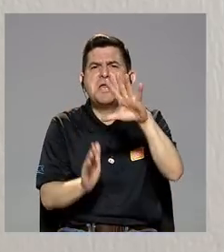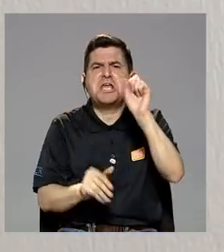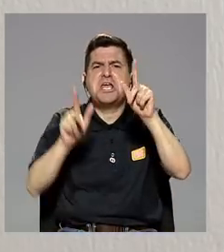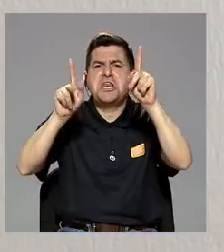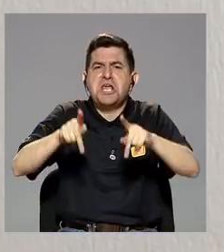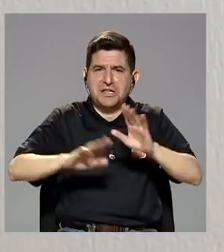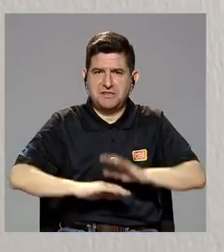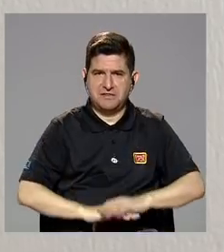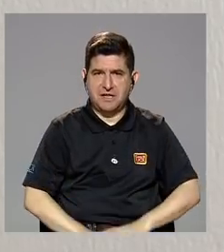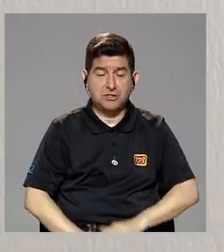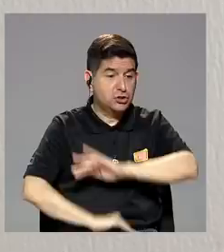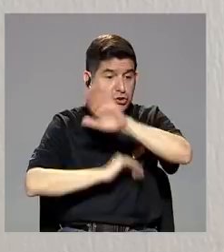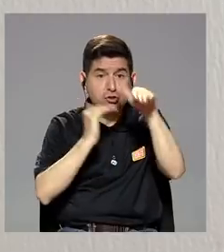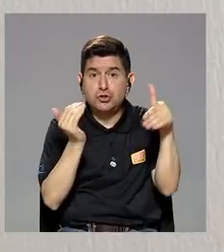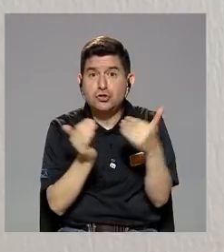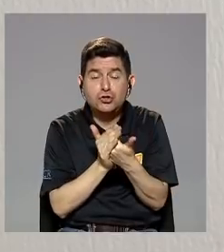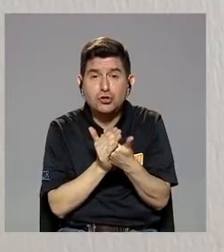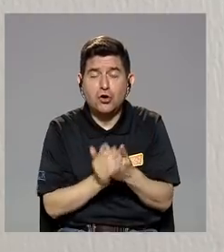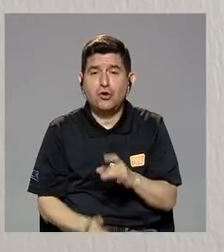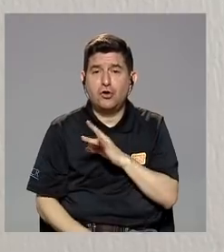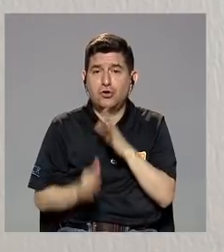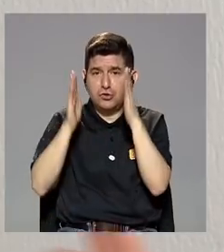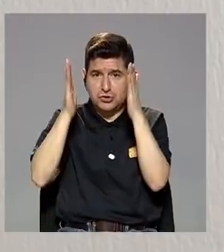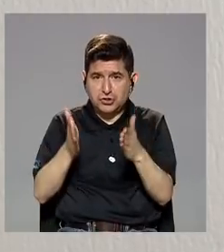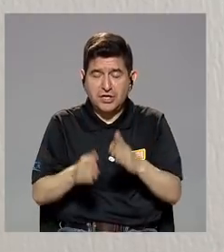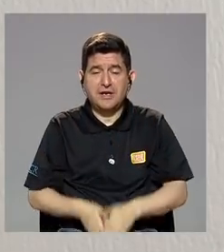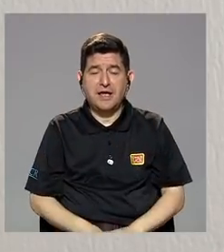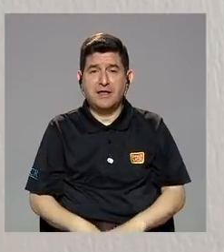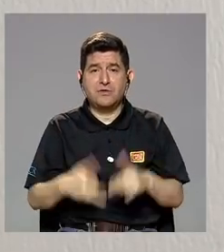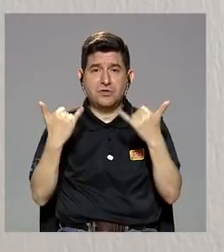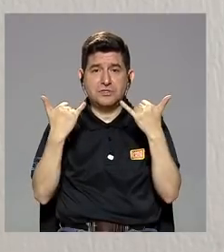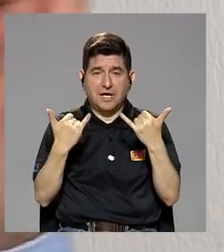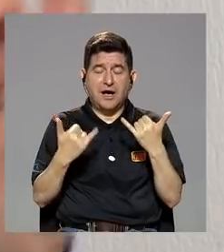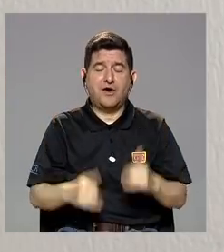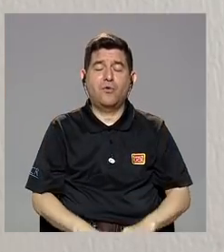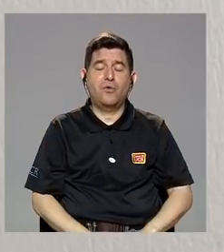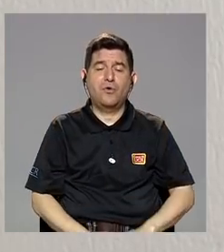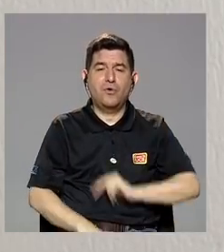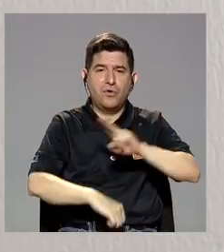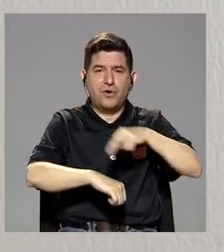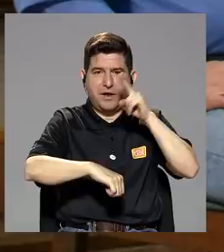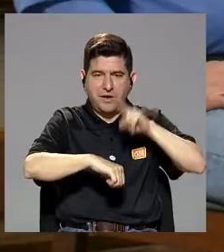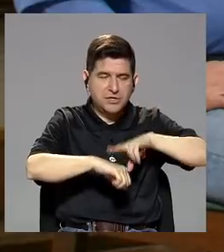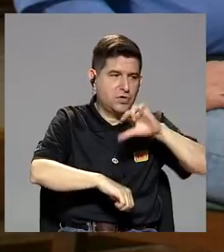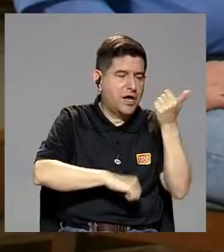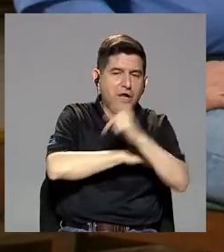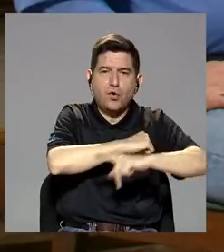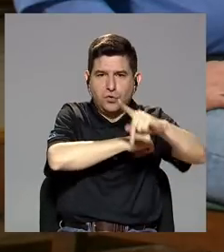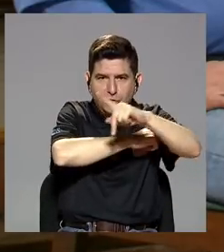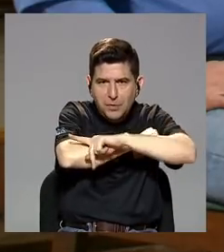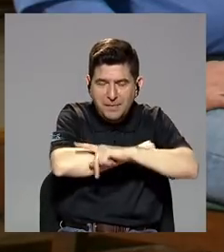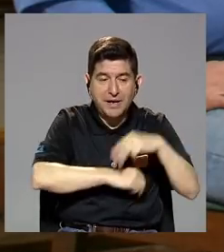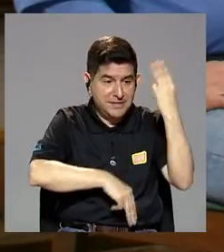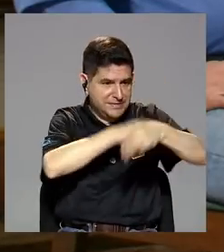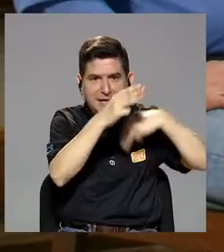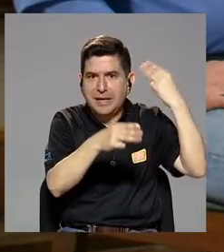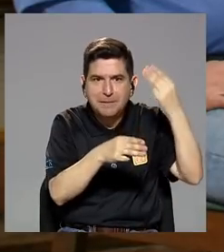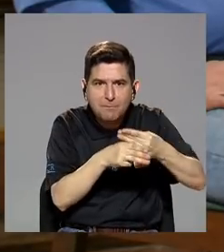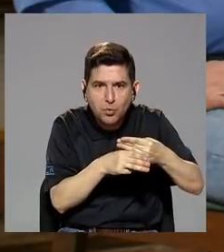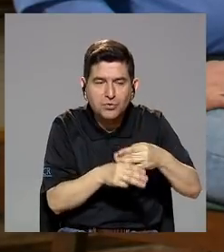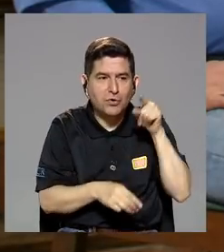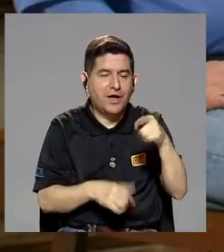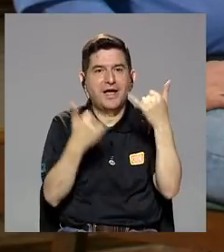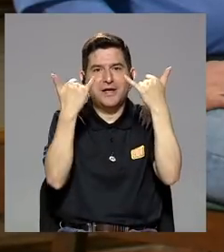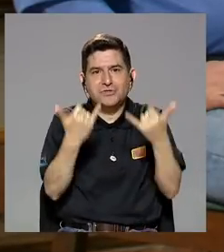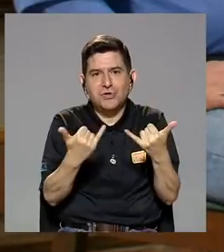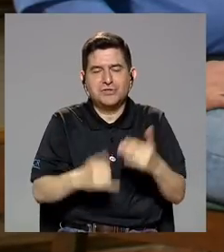personas todos los chilenos que nos habíamos nacionalizado a través de todo el mundo en los países a eso eran